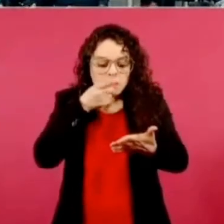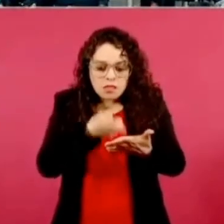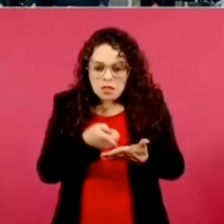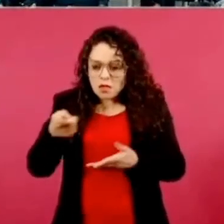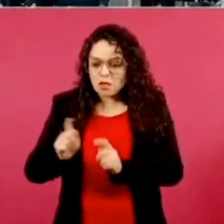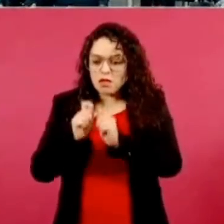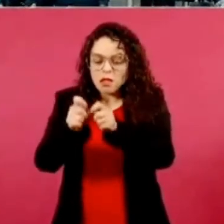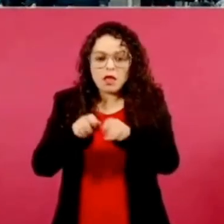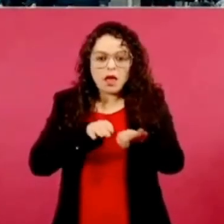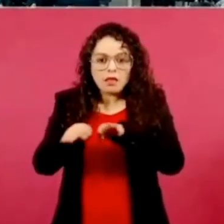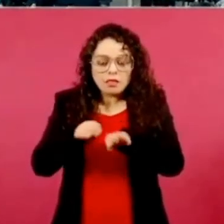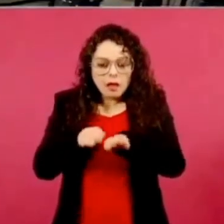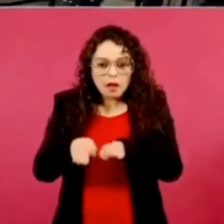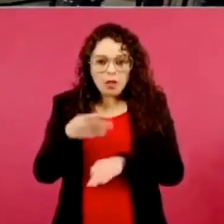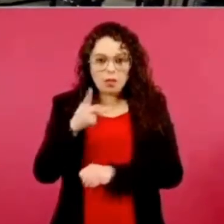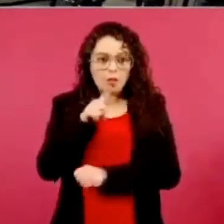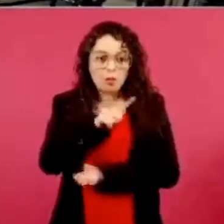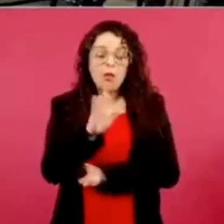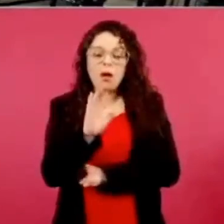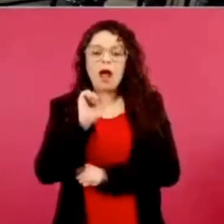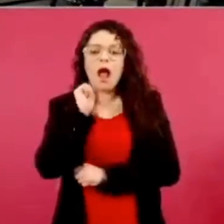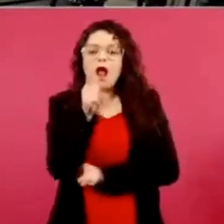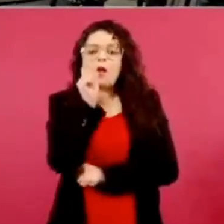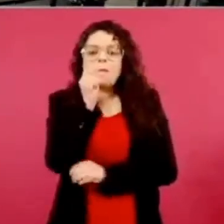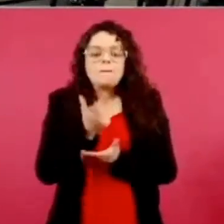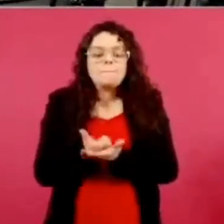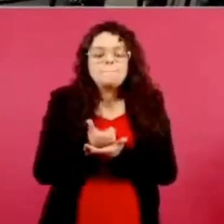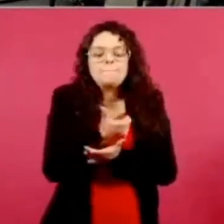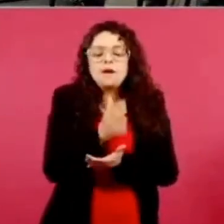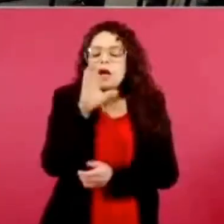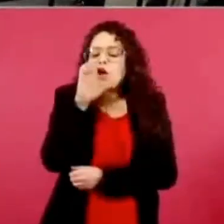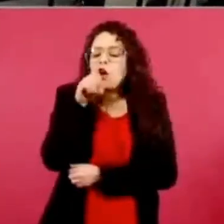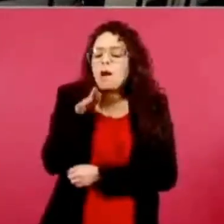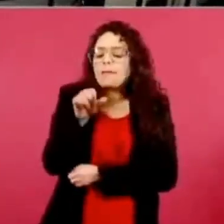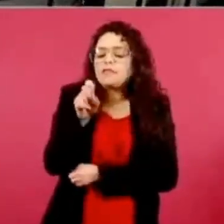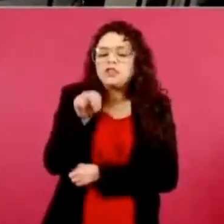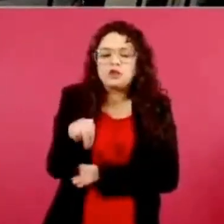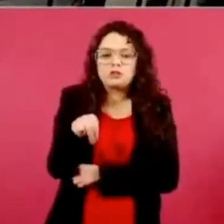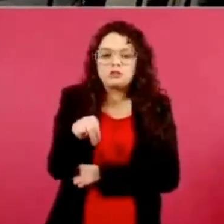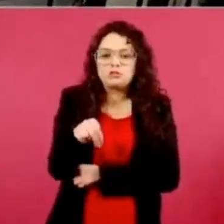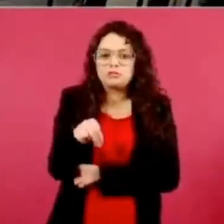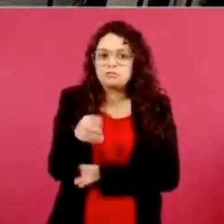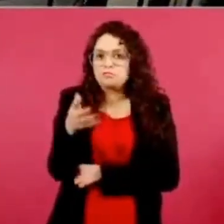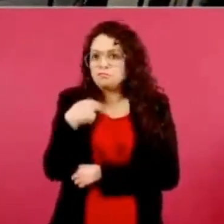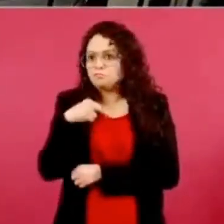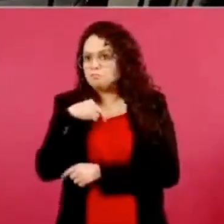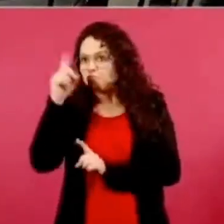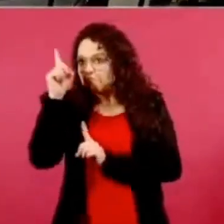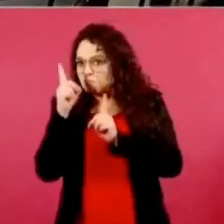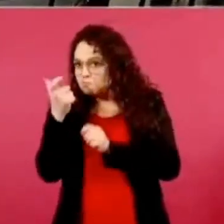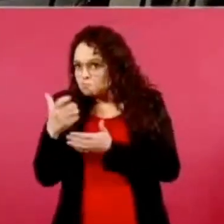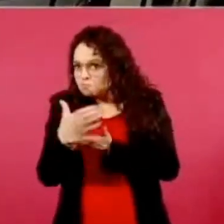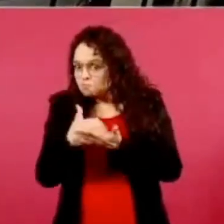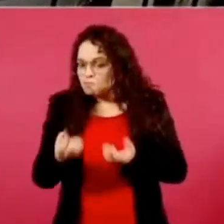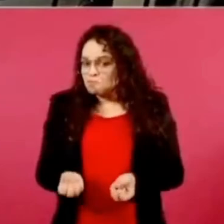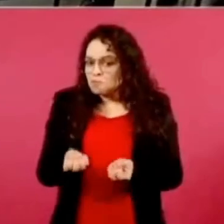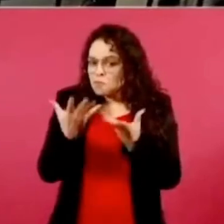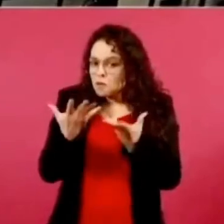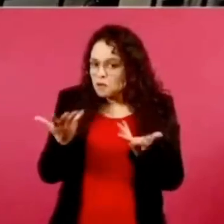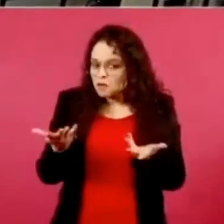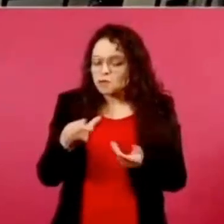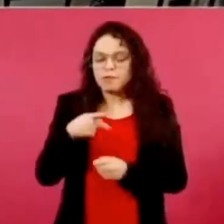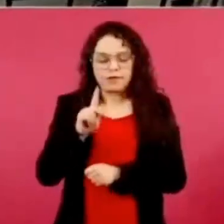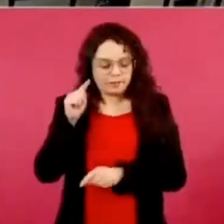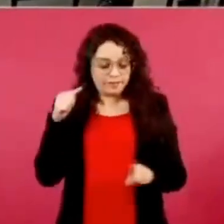comisión y entonces así es como anda el señor ahí. Bueno, en esta Secretaría General de